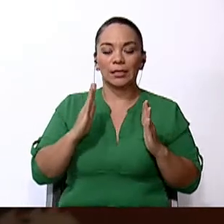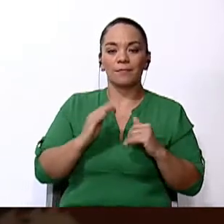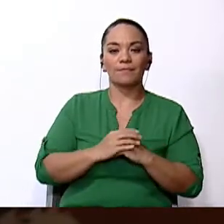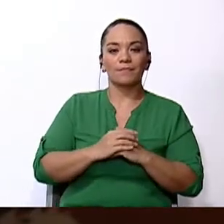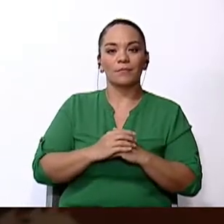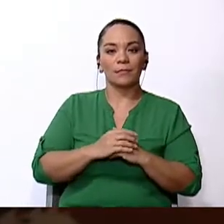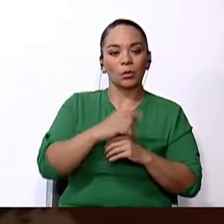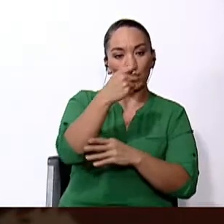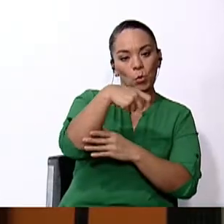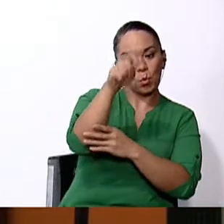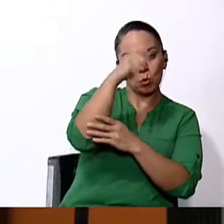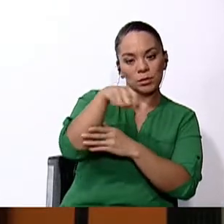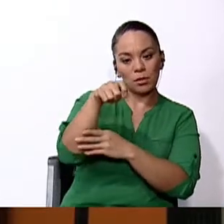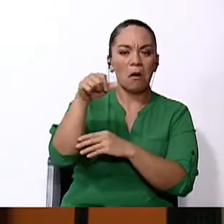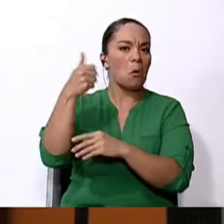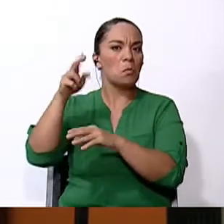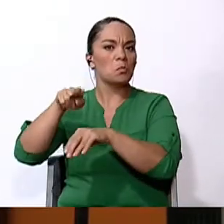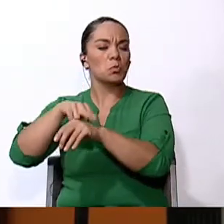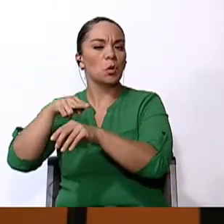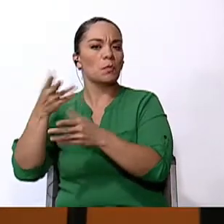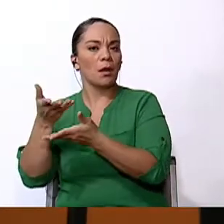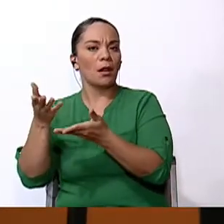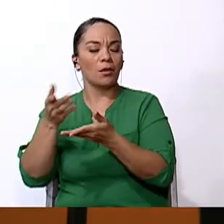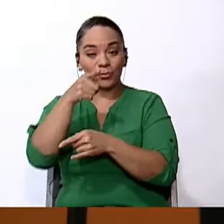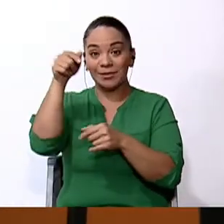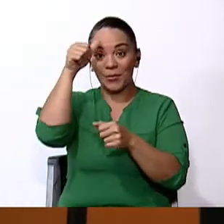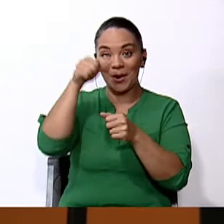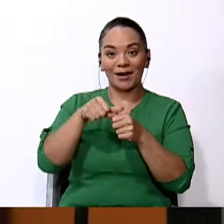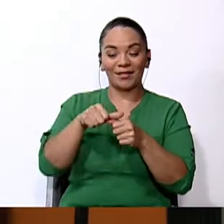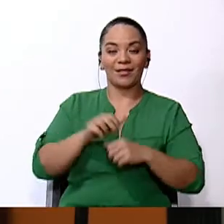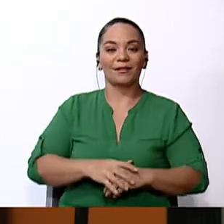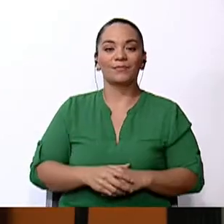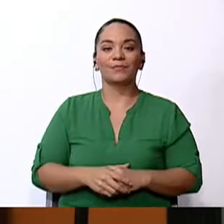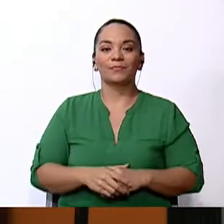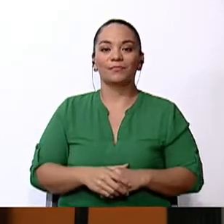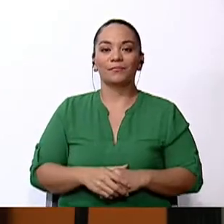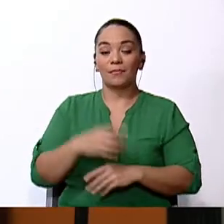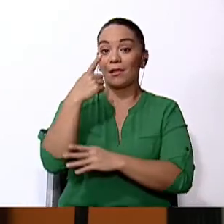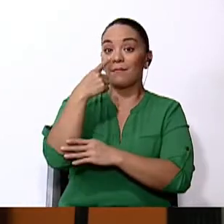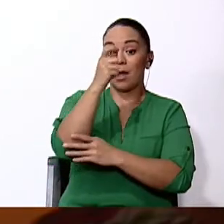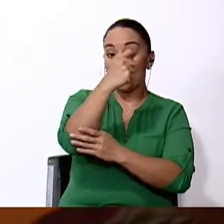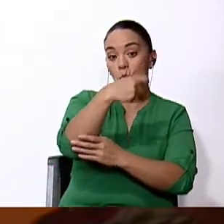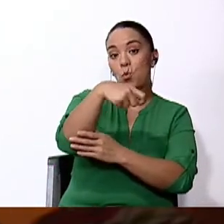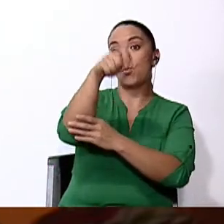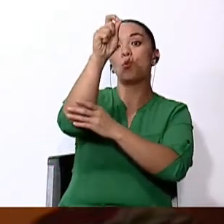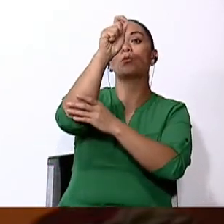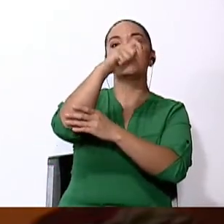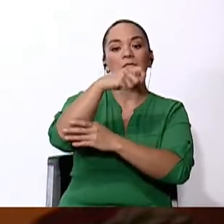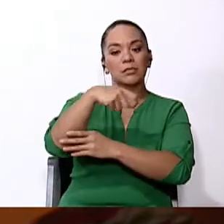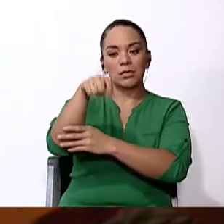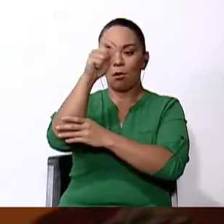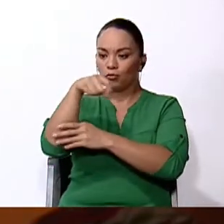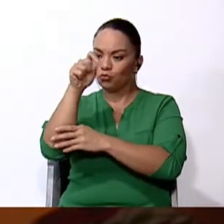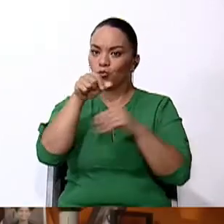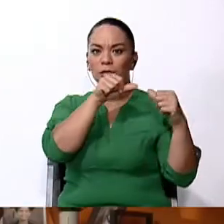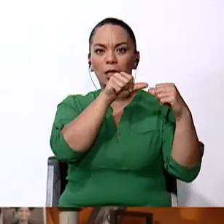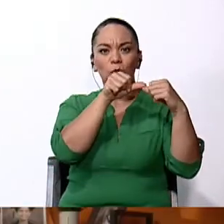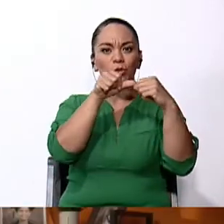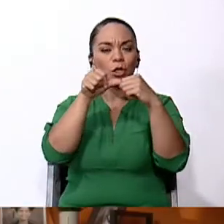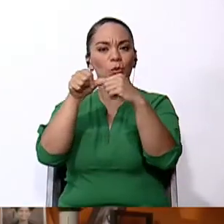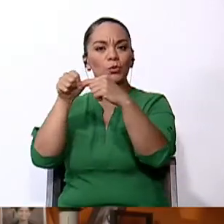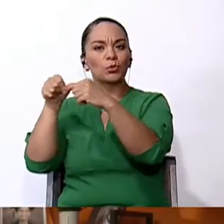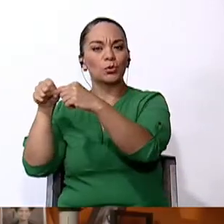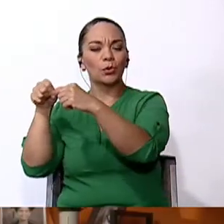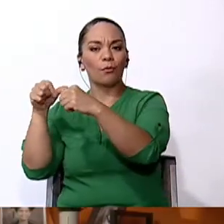si cursiva o imprenta. ¿Se acuerdan de eso? Bueno, vean, la cursiva es esa letra que se escribe todo seguido y se ve muy lindo.